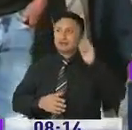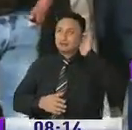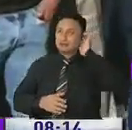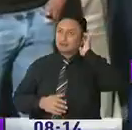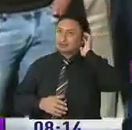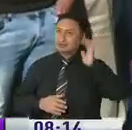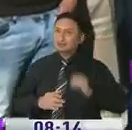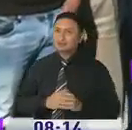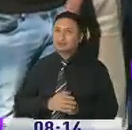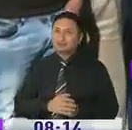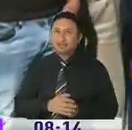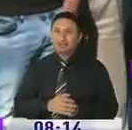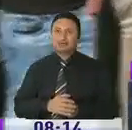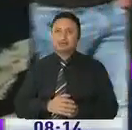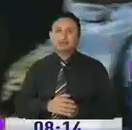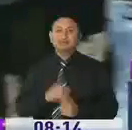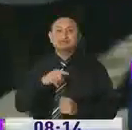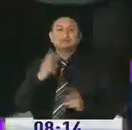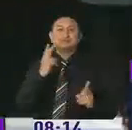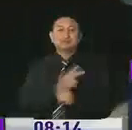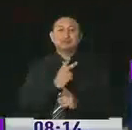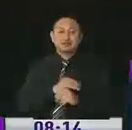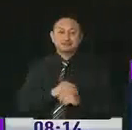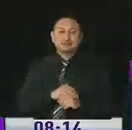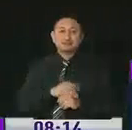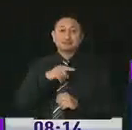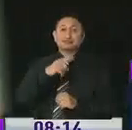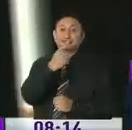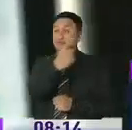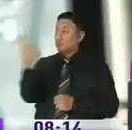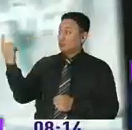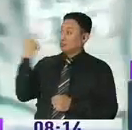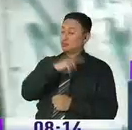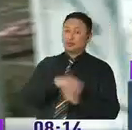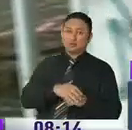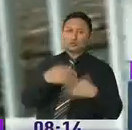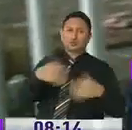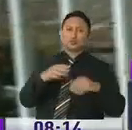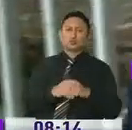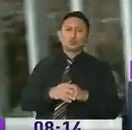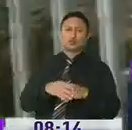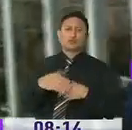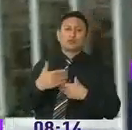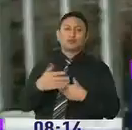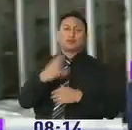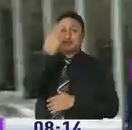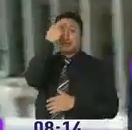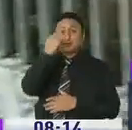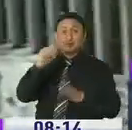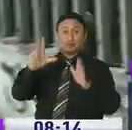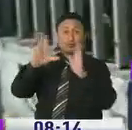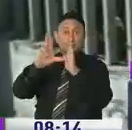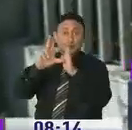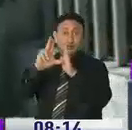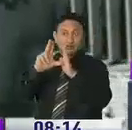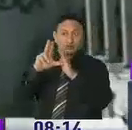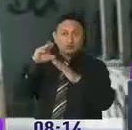condiciones. Además hay algo que quiero topar. Aquí alrededor de esto hay varios moteles y en esos moteles simplemente está